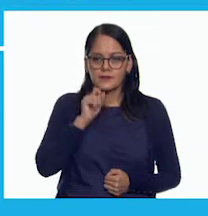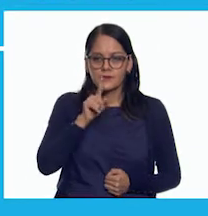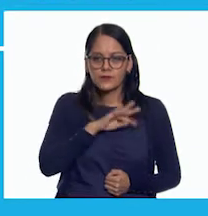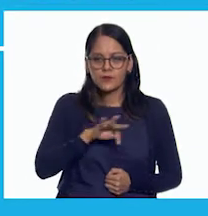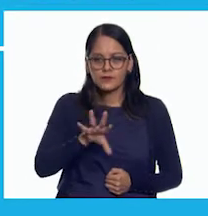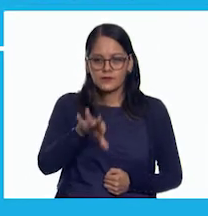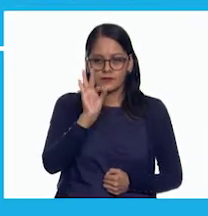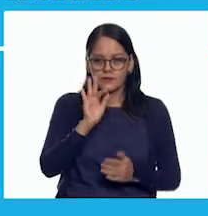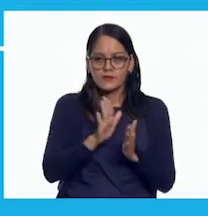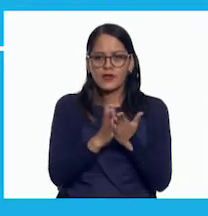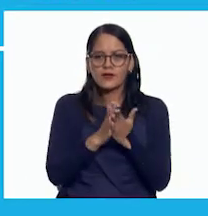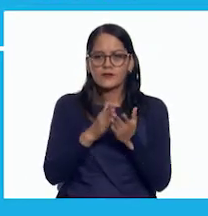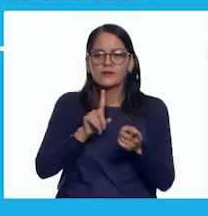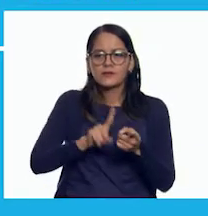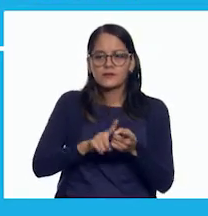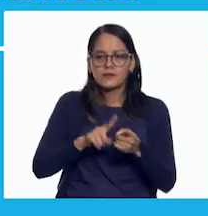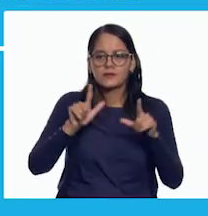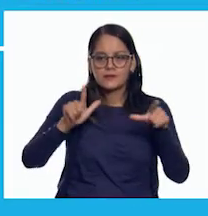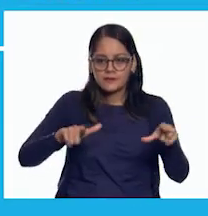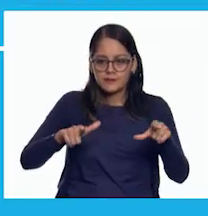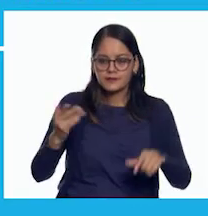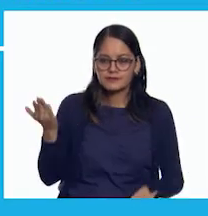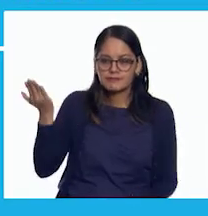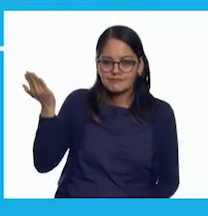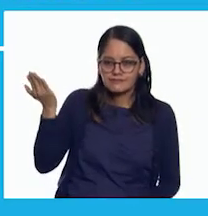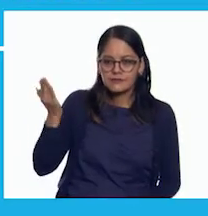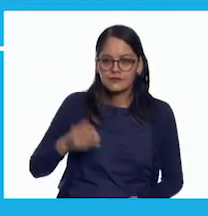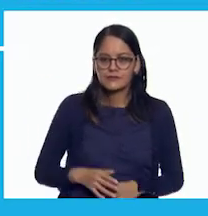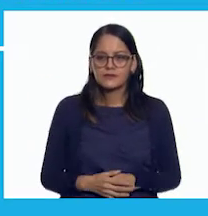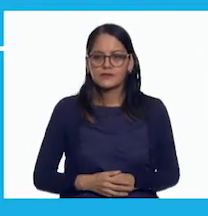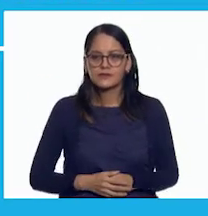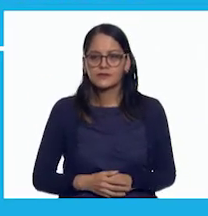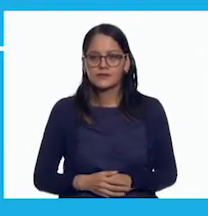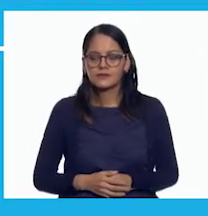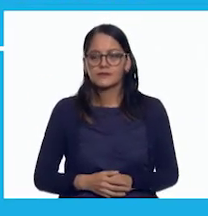También puedes encontrar los libros de texto en la página